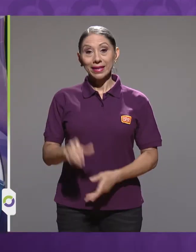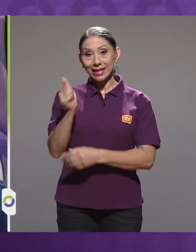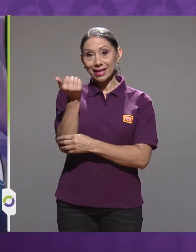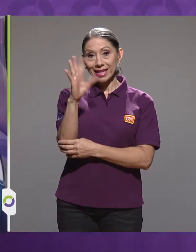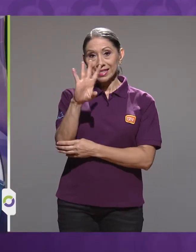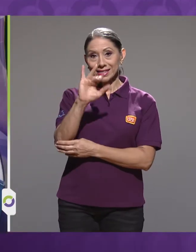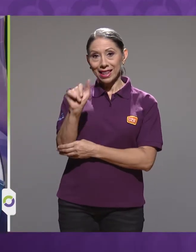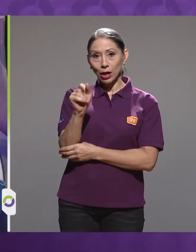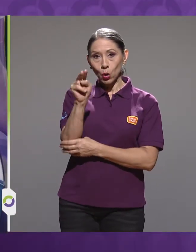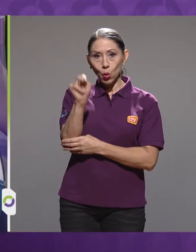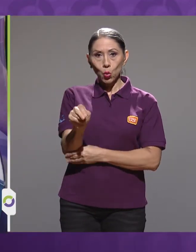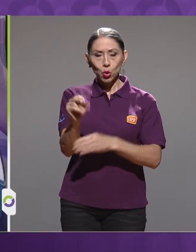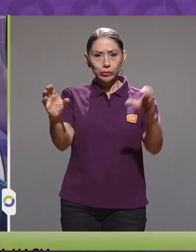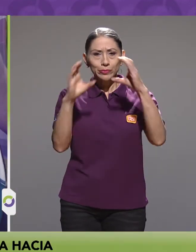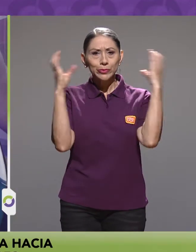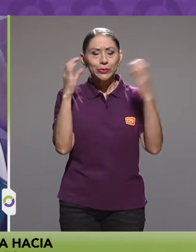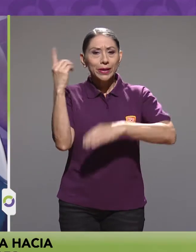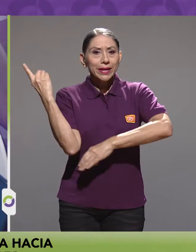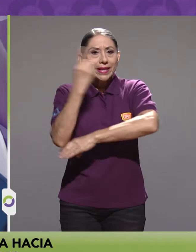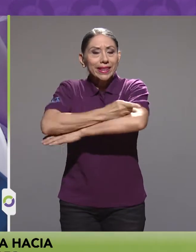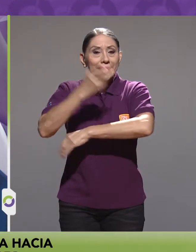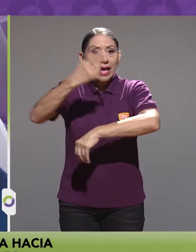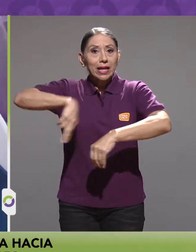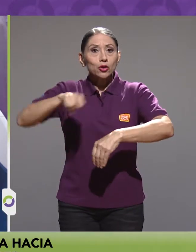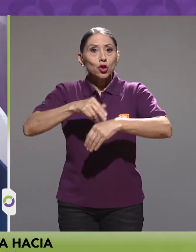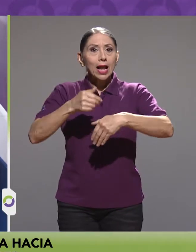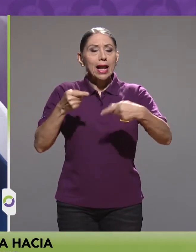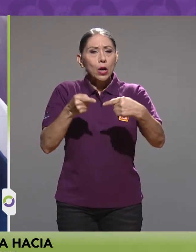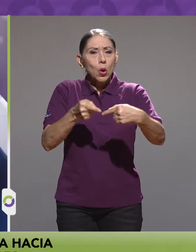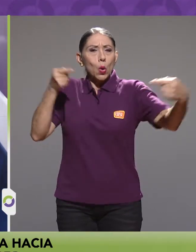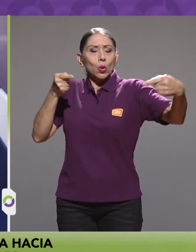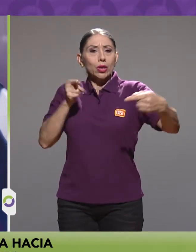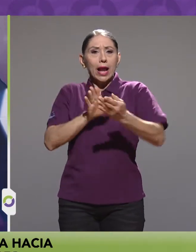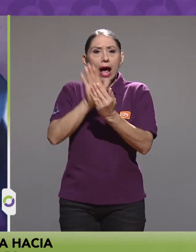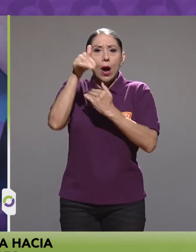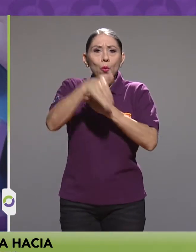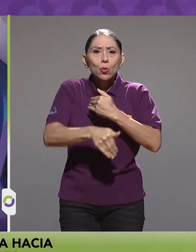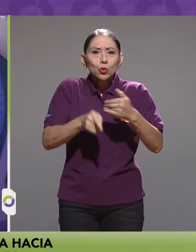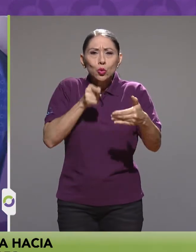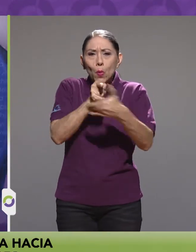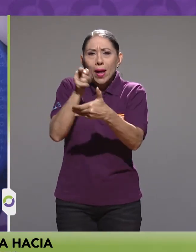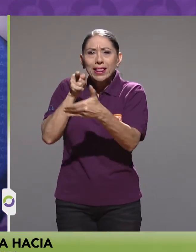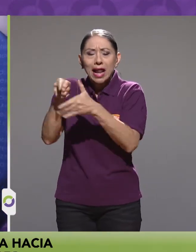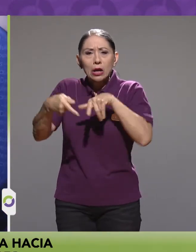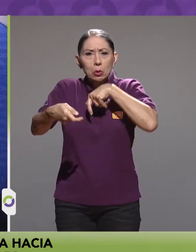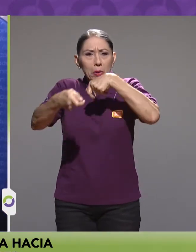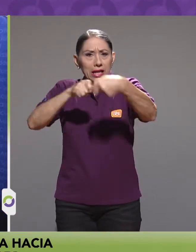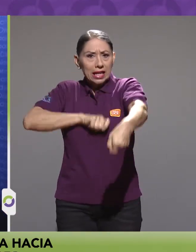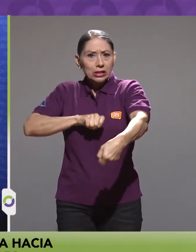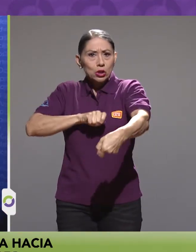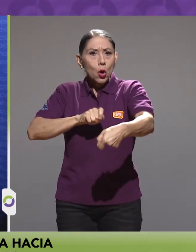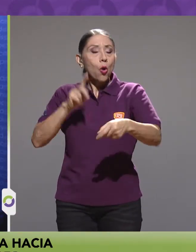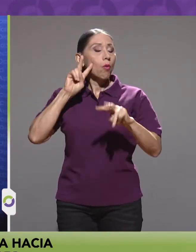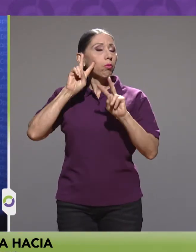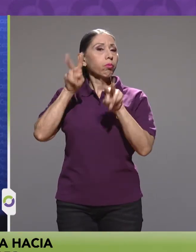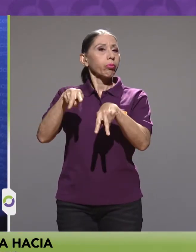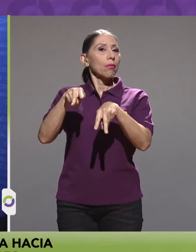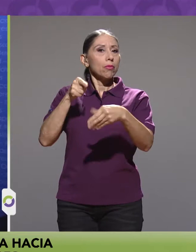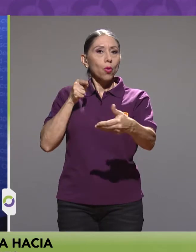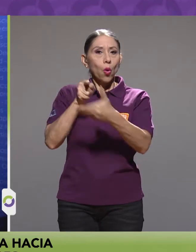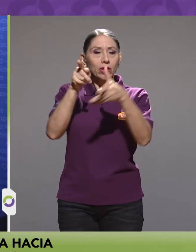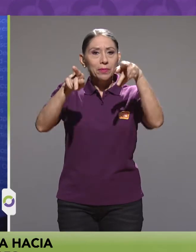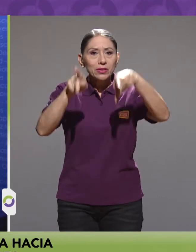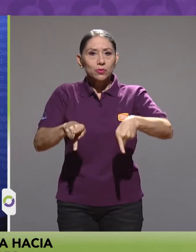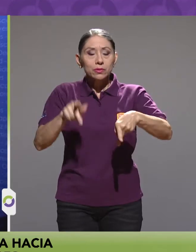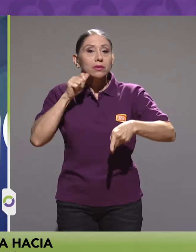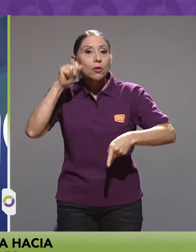El 15 de junio se conmemora el Día Nacional contra el Abuso, Maltrato, Marginación y Negligencia contra las personas